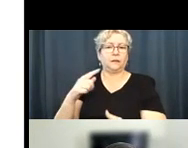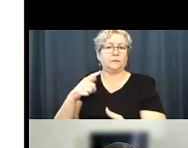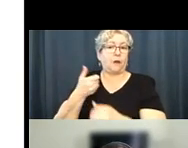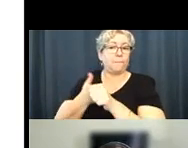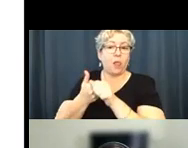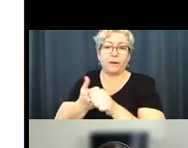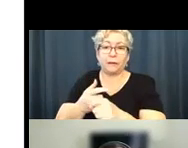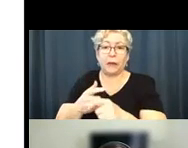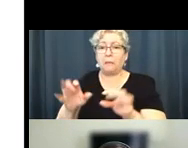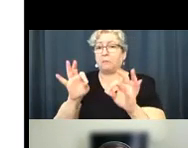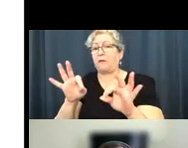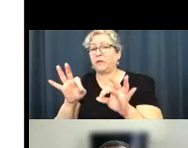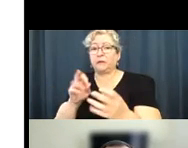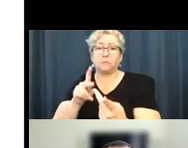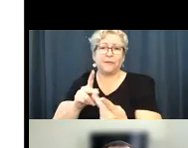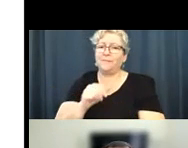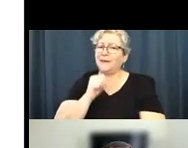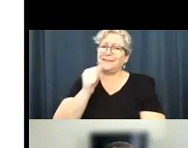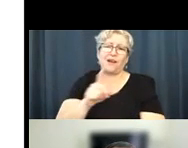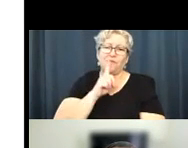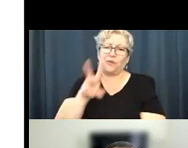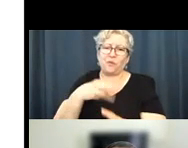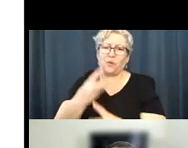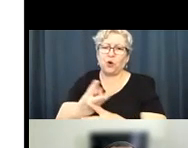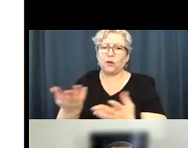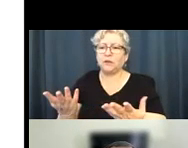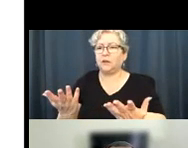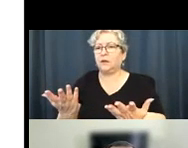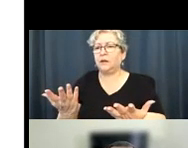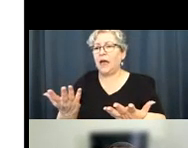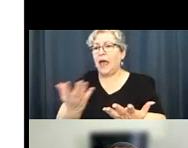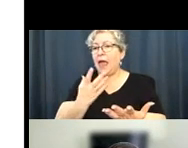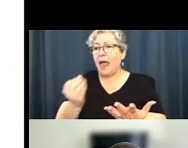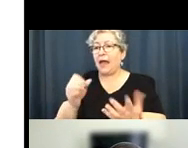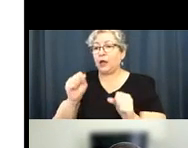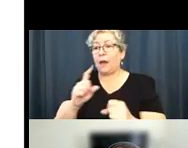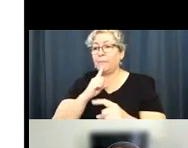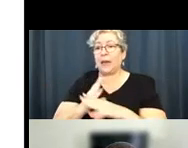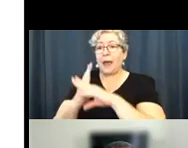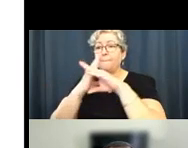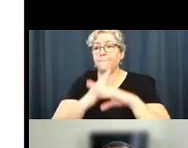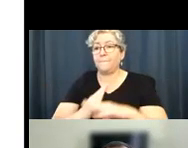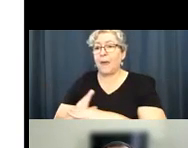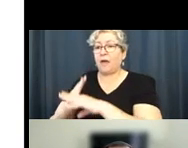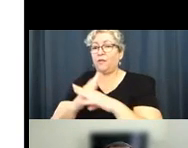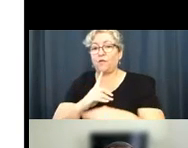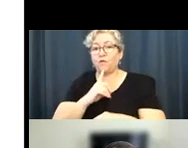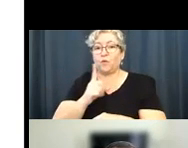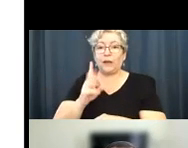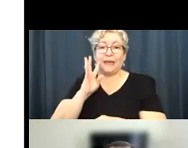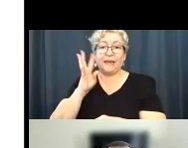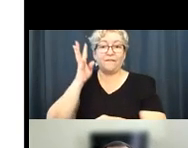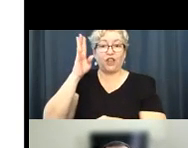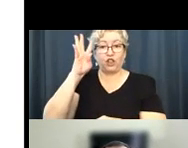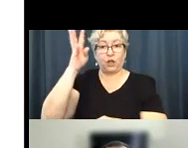perfecto y estaría todo en cumplimiento de la WCAG, pero eso no es real y puede ser un impedimento para